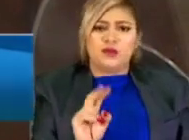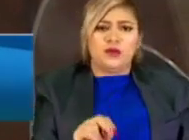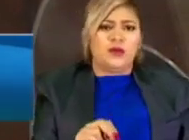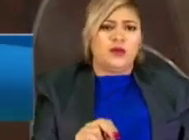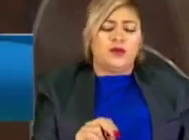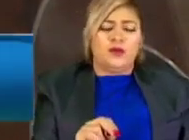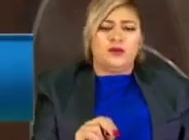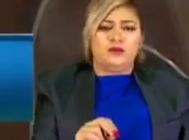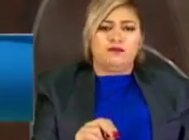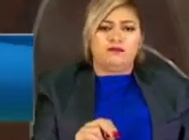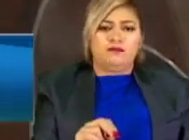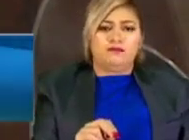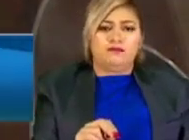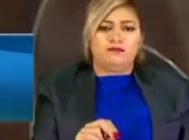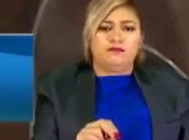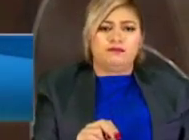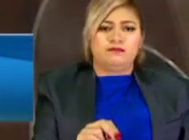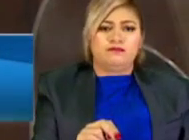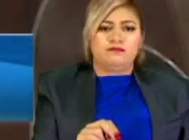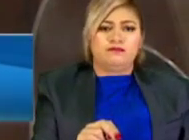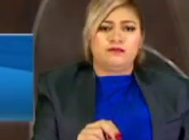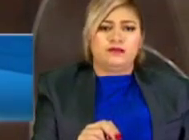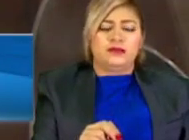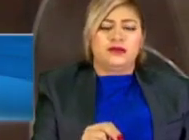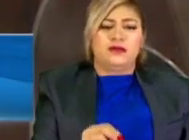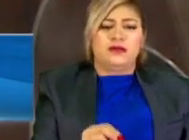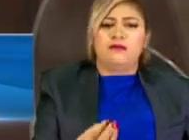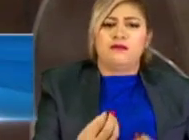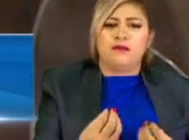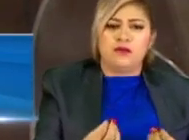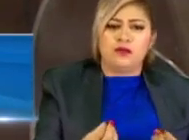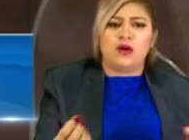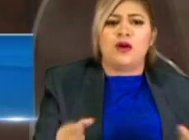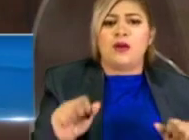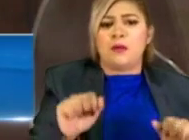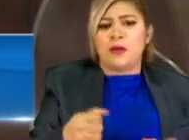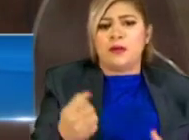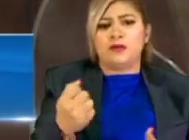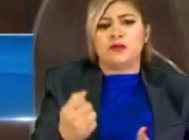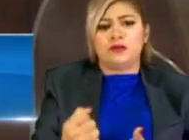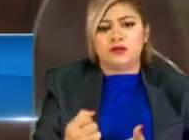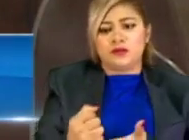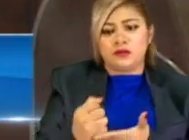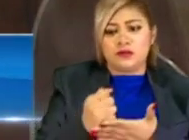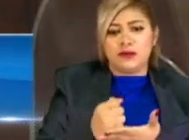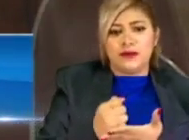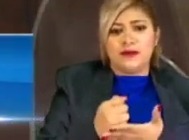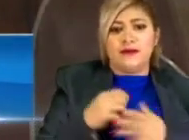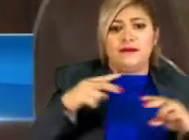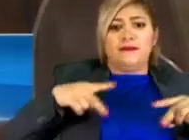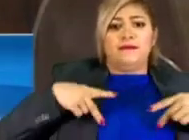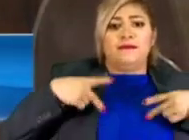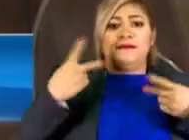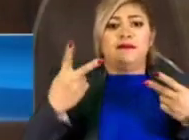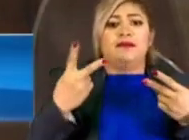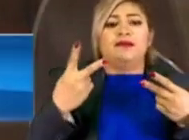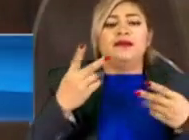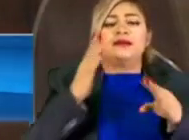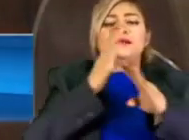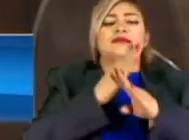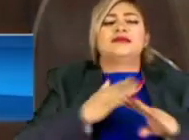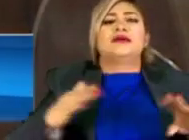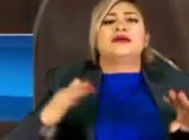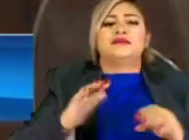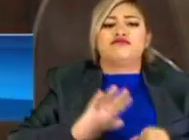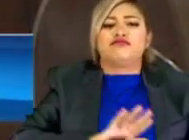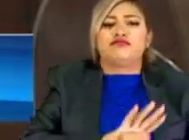inconclusa y que tanto pudo ayudarnos a salvar vidas de panameños en la lucha contra la